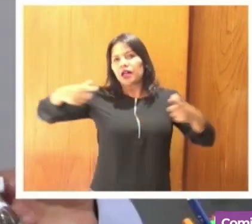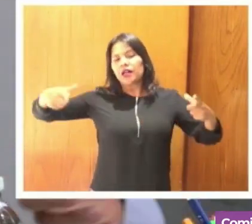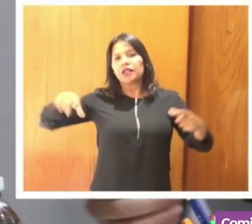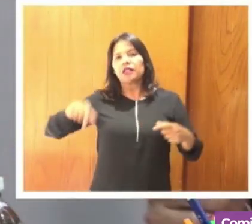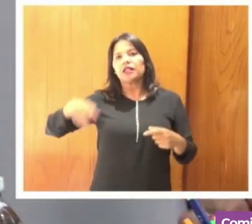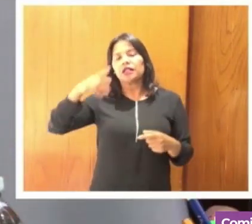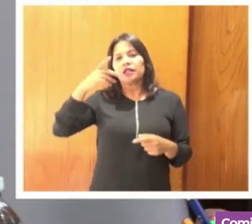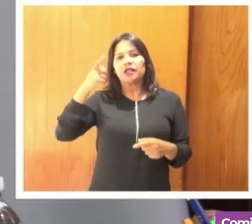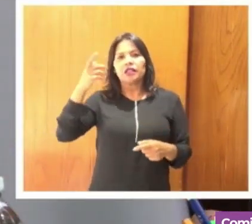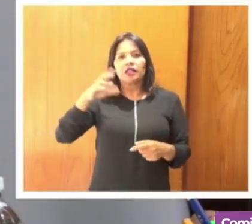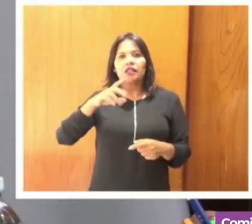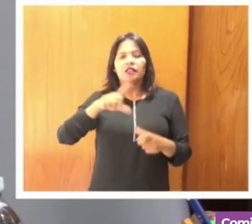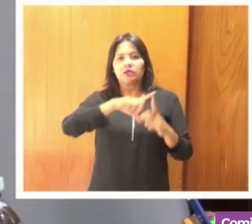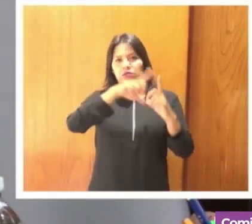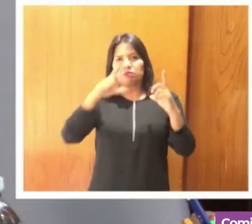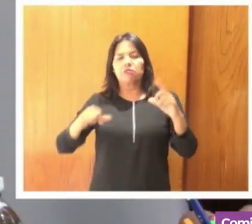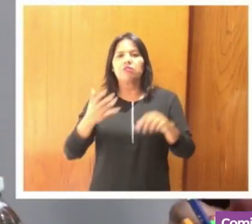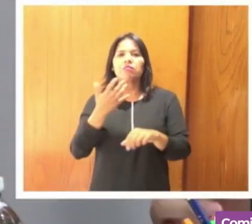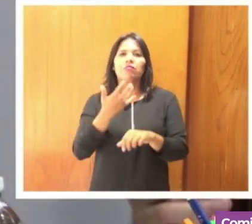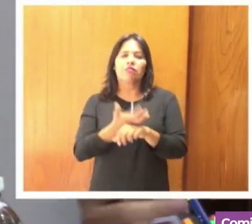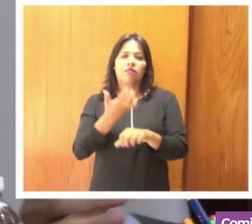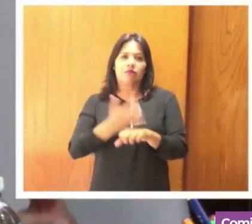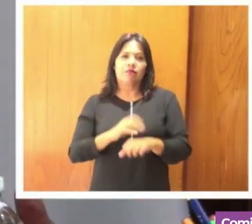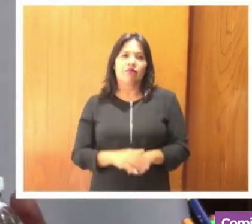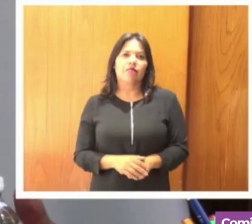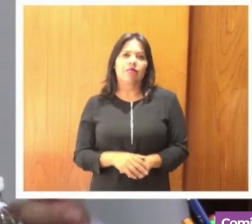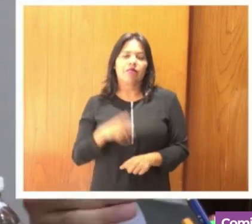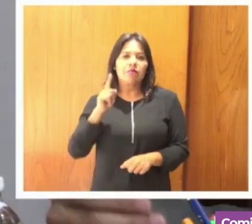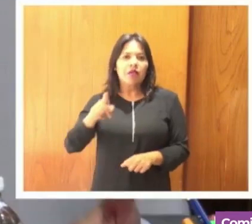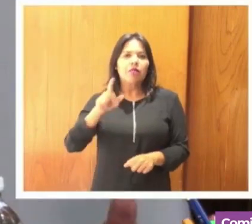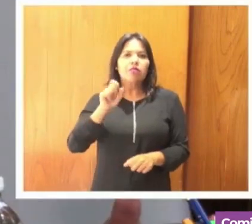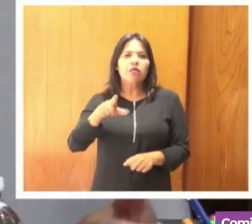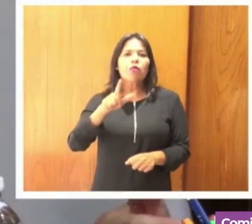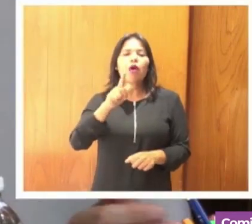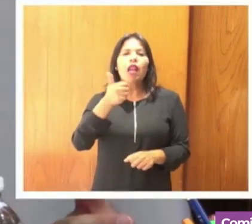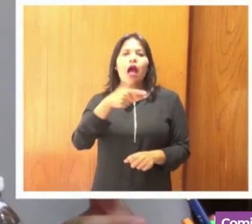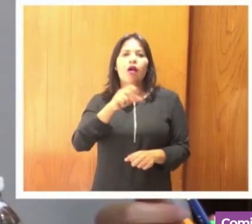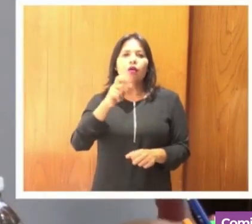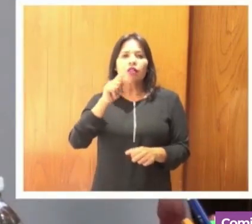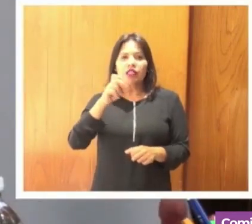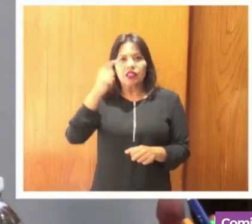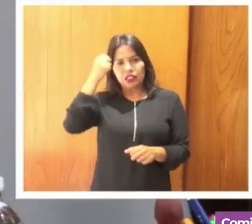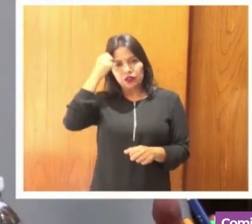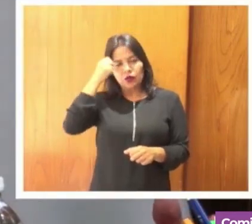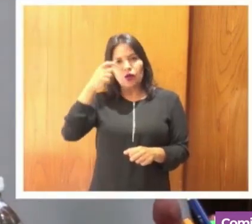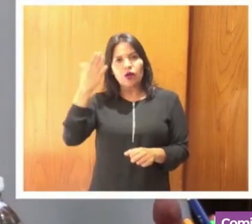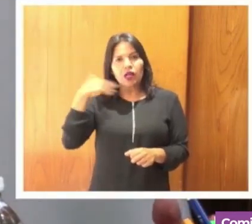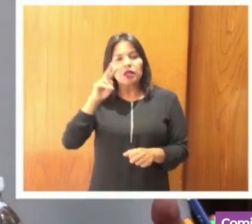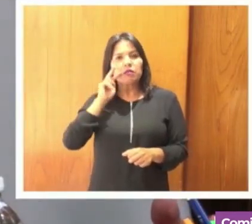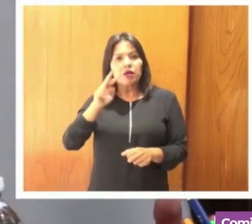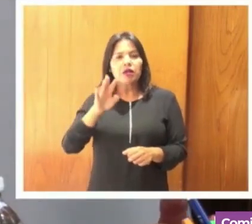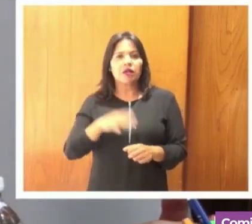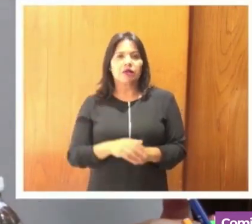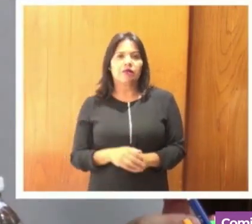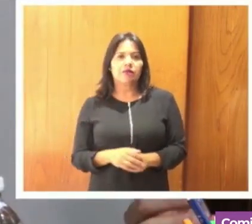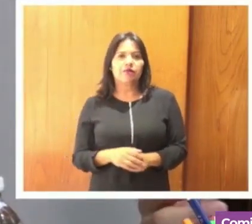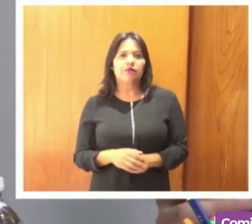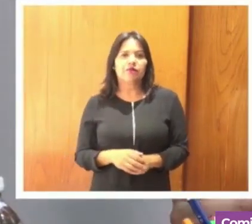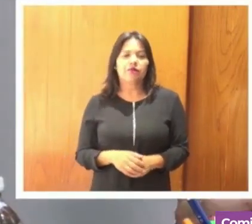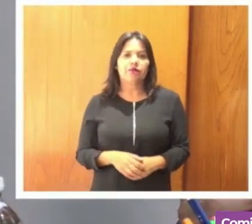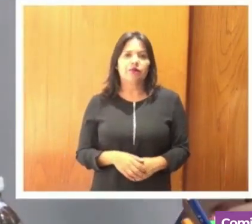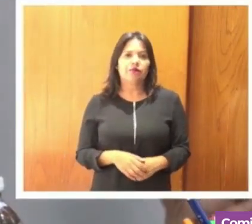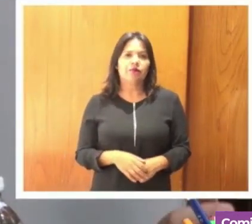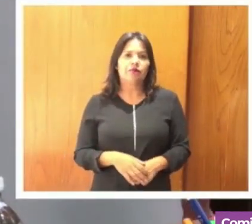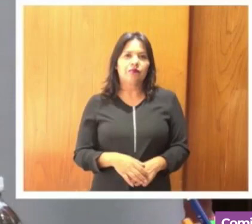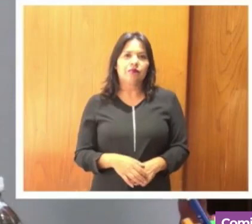de Tenochtitlán. La continuidad del lago de Texcoco y de Tenochtitlán lo hacía muy relevante a la zona. O sea,